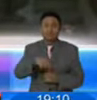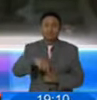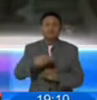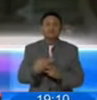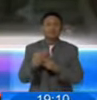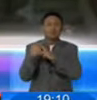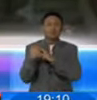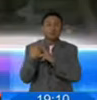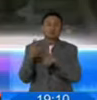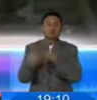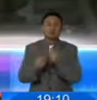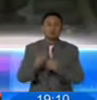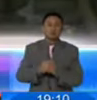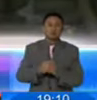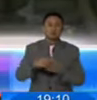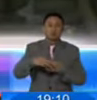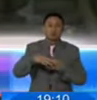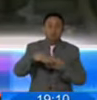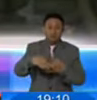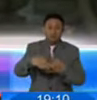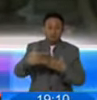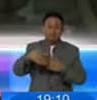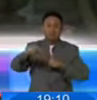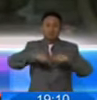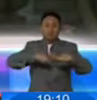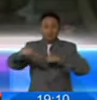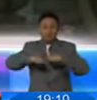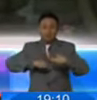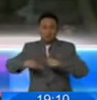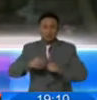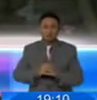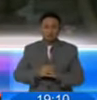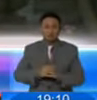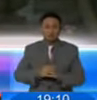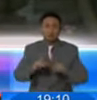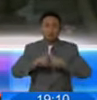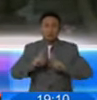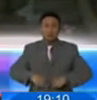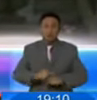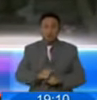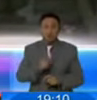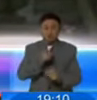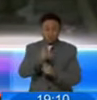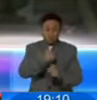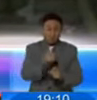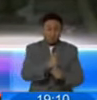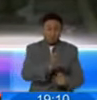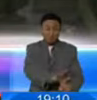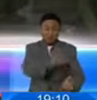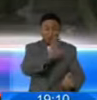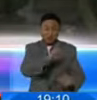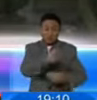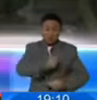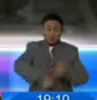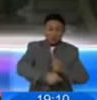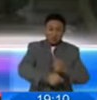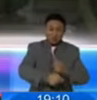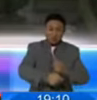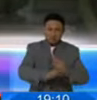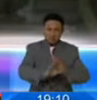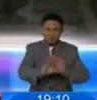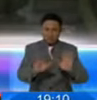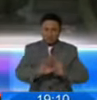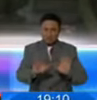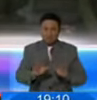guiar, para administrar el poder, pero jamás para perseguir, amenazar ni chantajear a